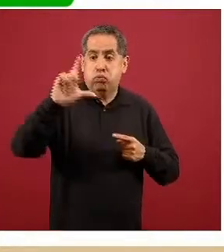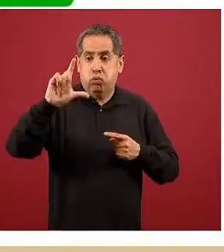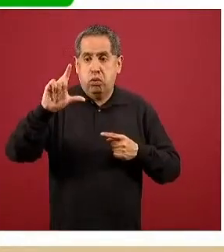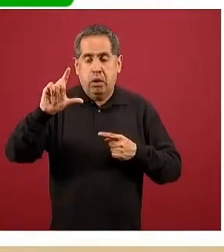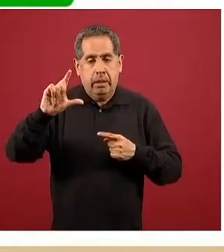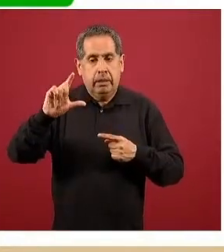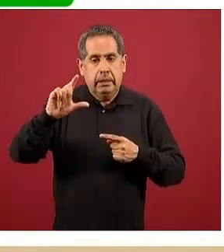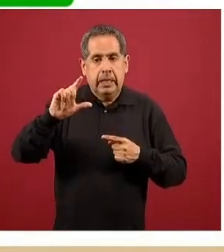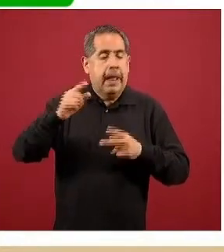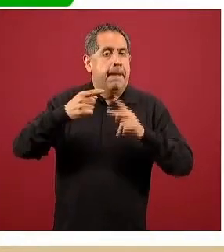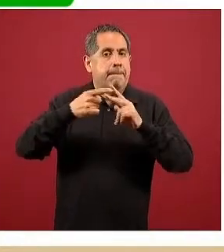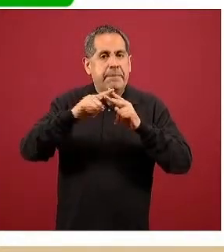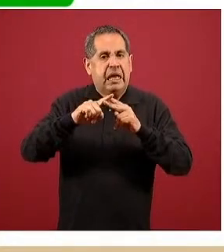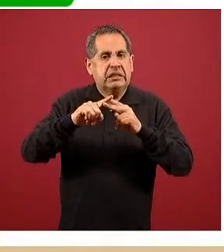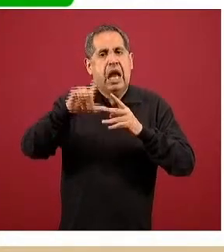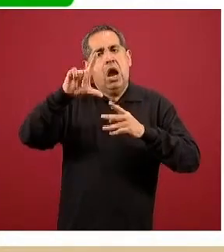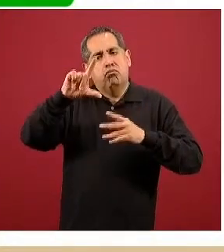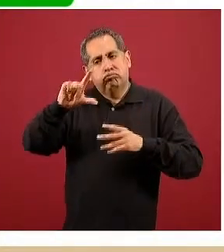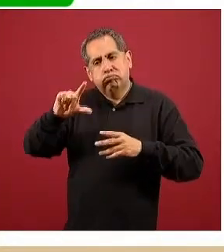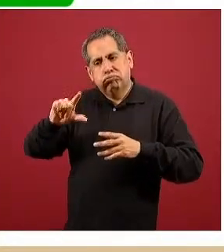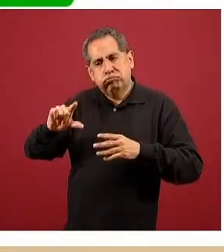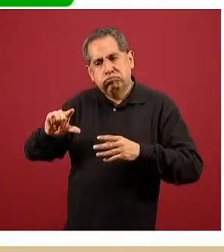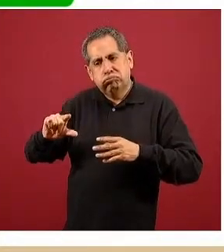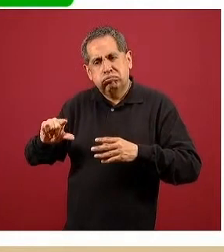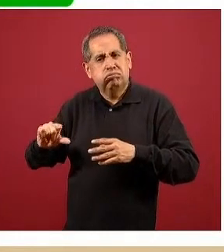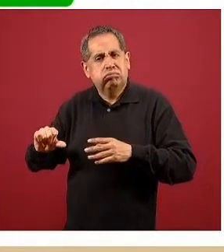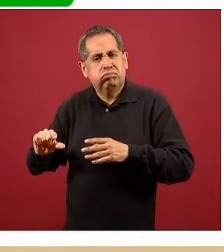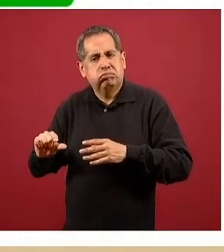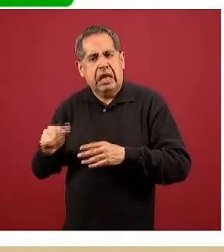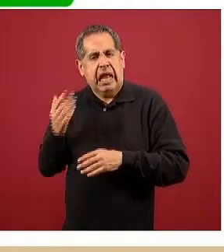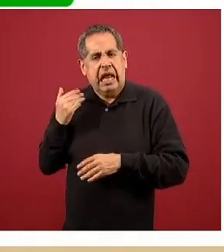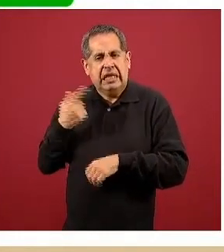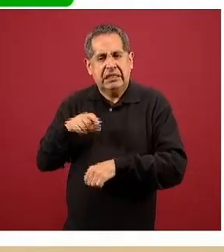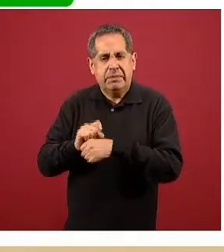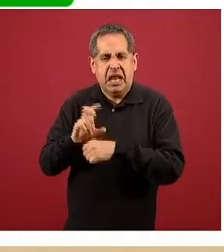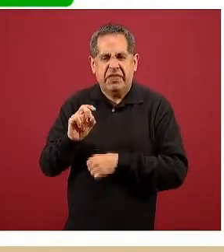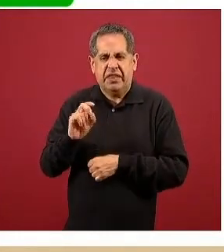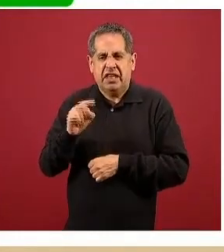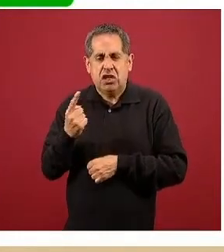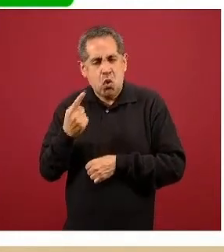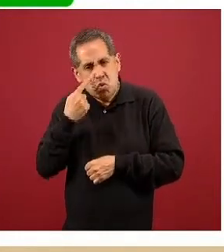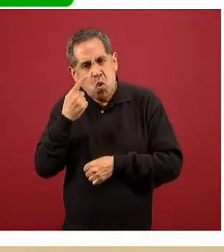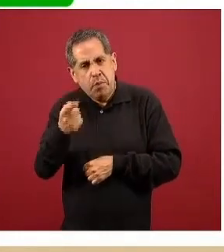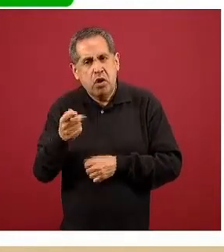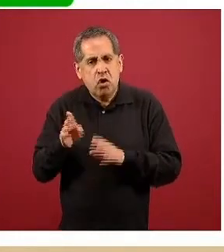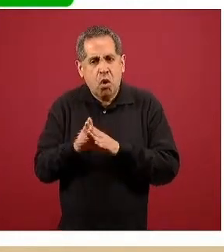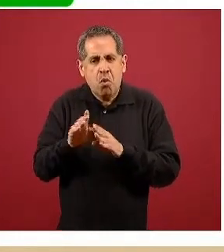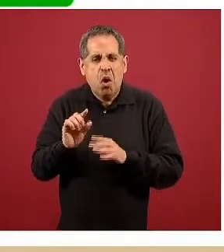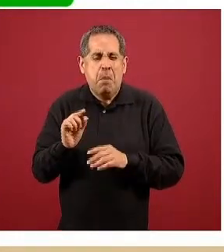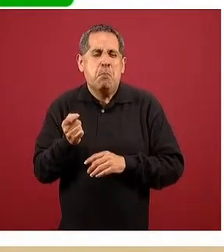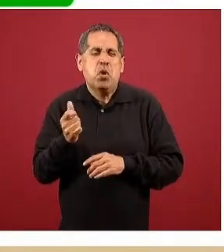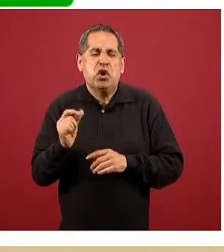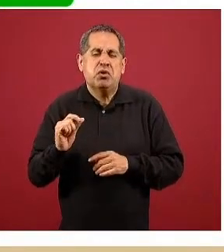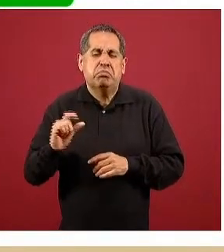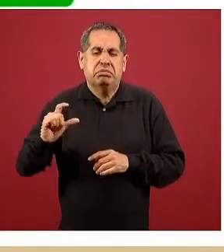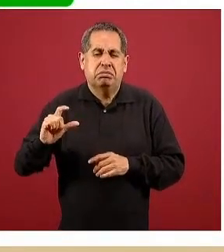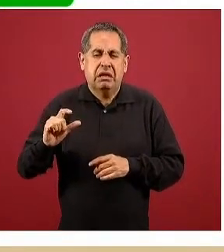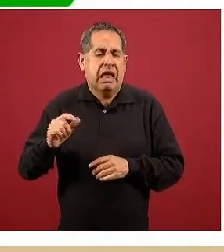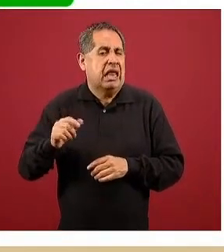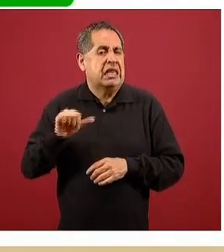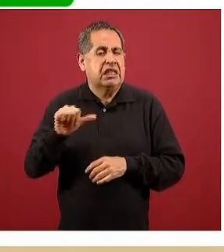meseta muy corta y comienzan a bajar. En la semana 30 y 31 se observa un incremento